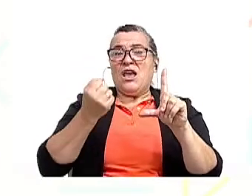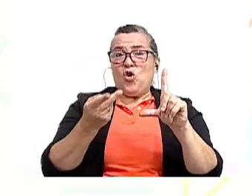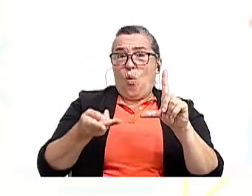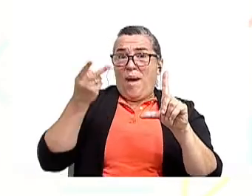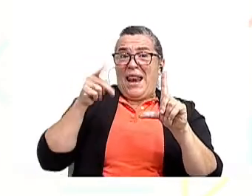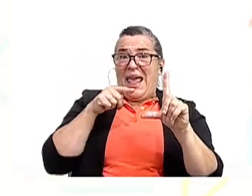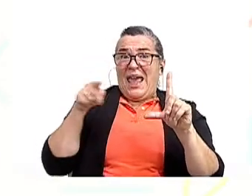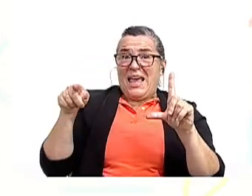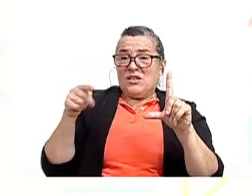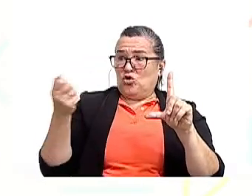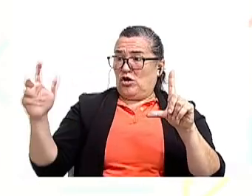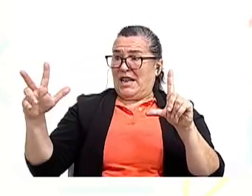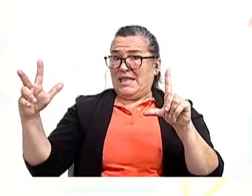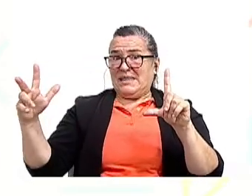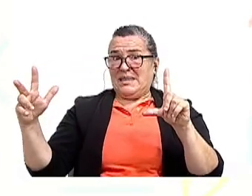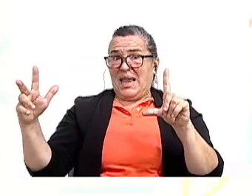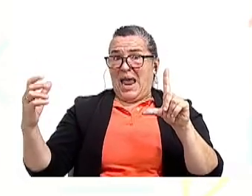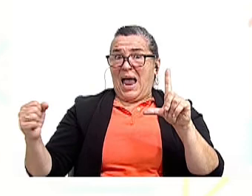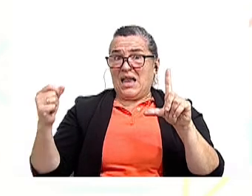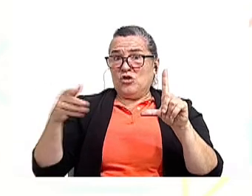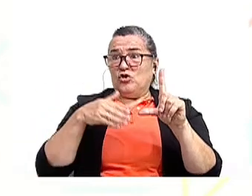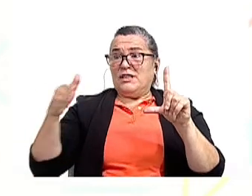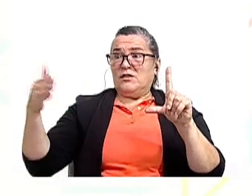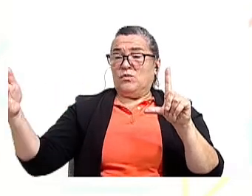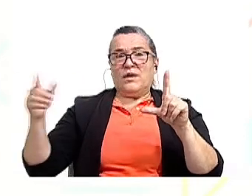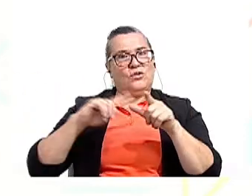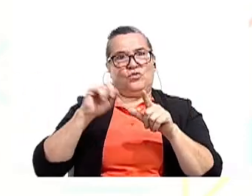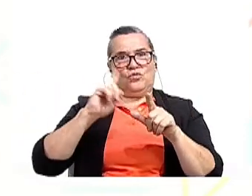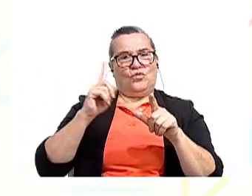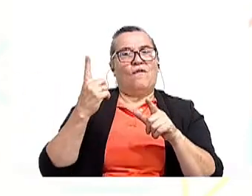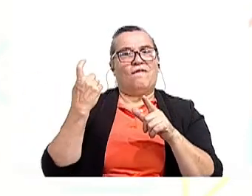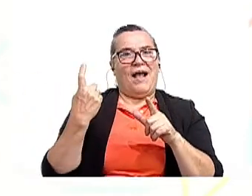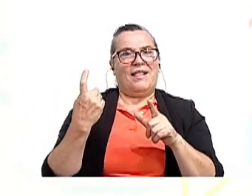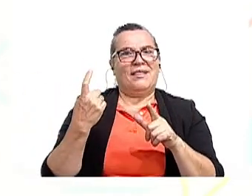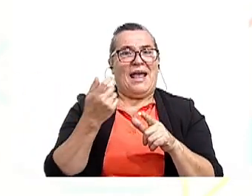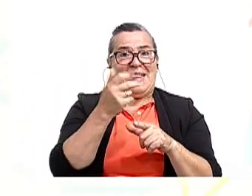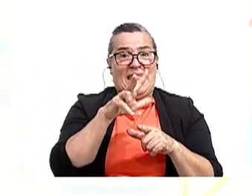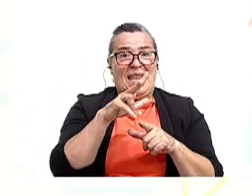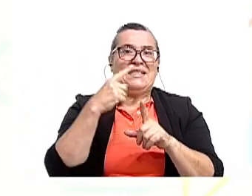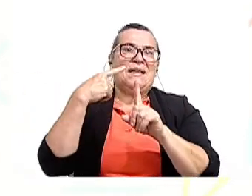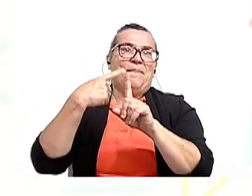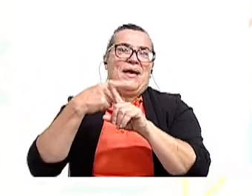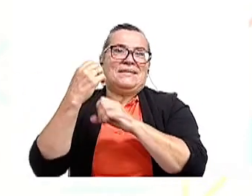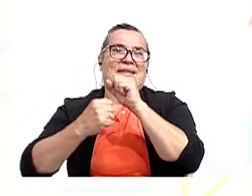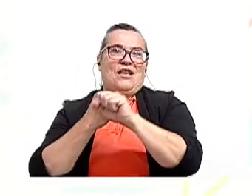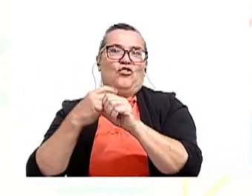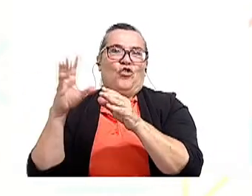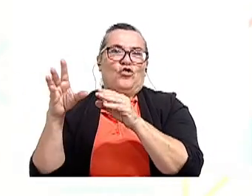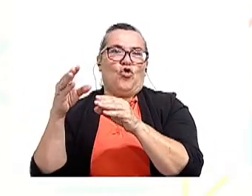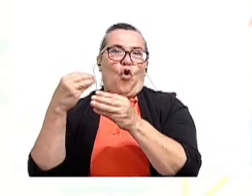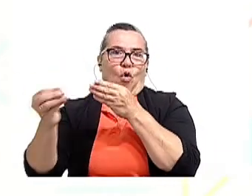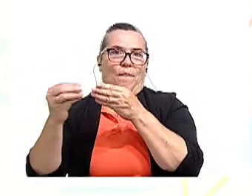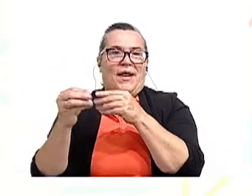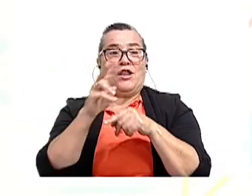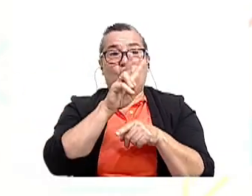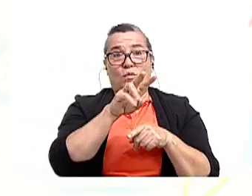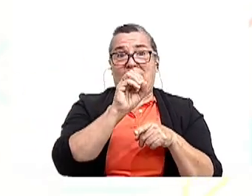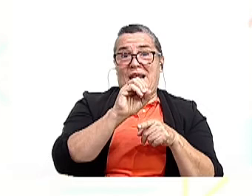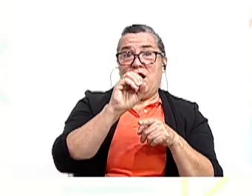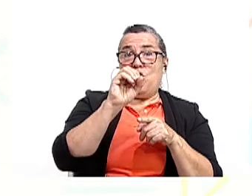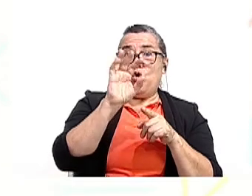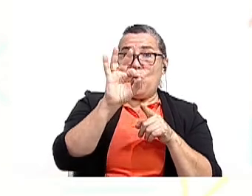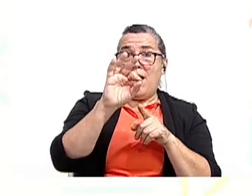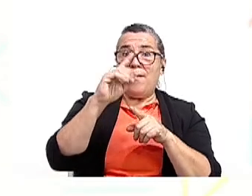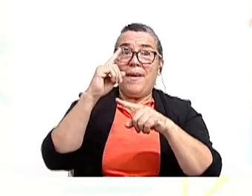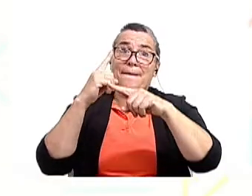monto? No, porque tenemos que sumar este 13 ¿a qué? Al año en que yo la compré, es decir, al año 2009. 2009